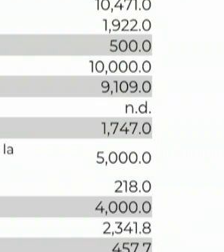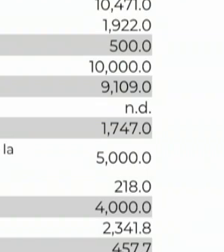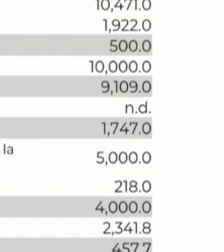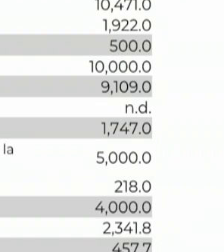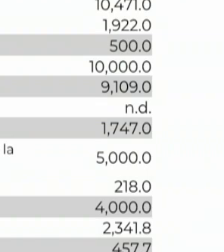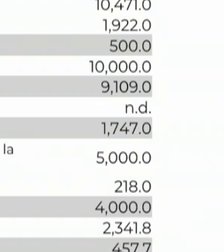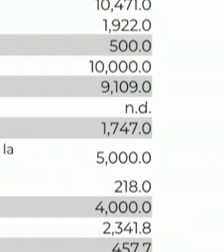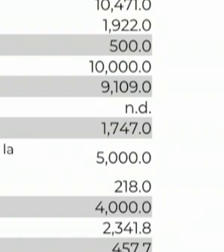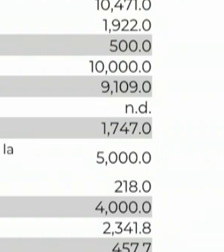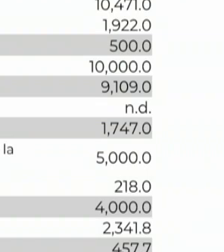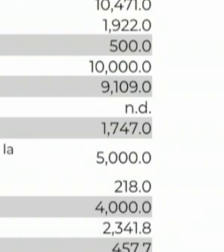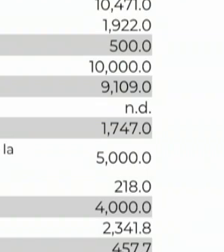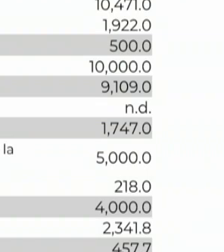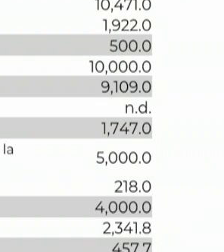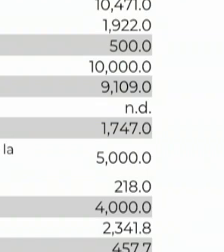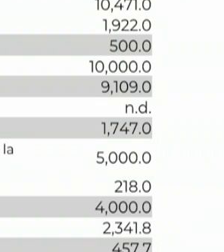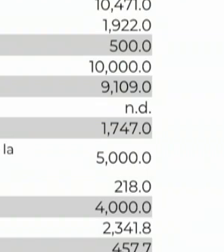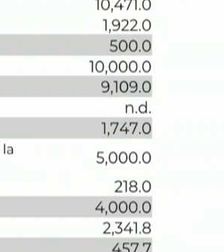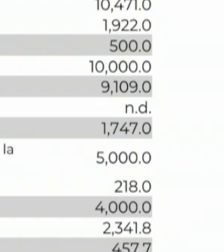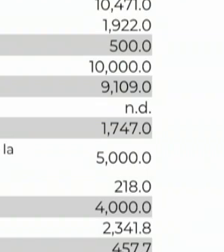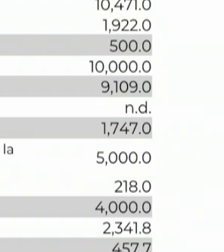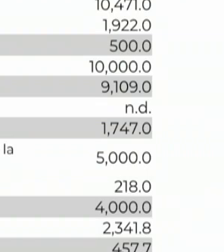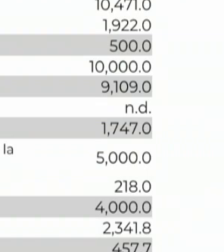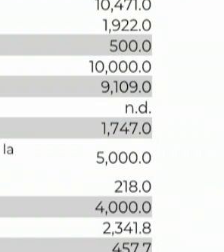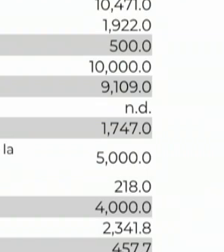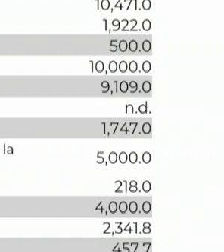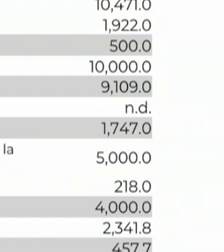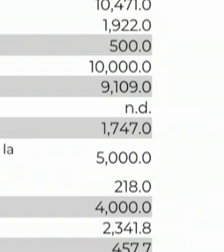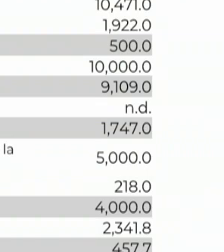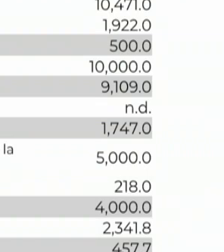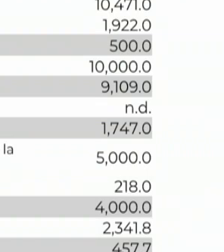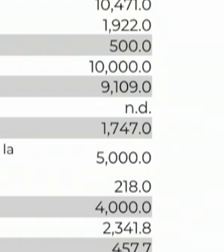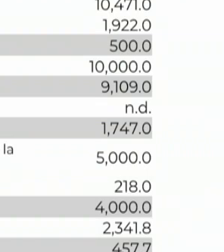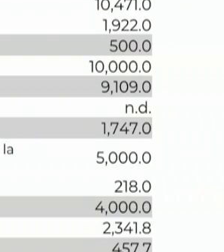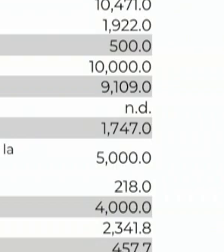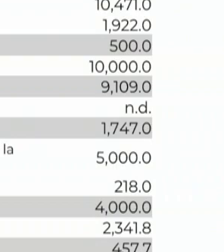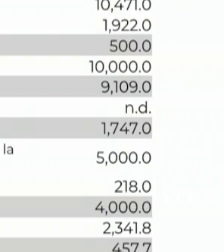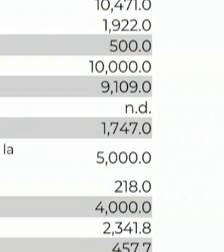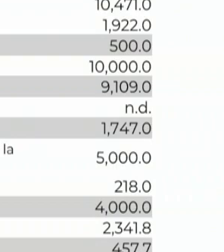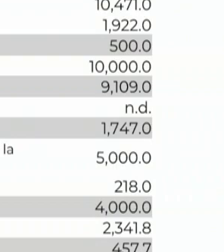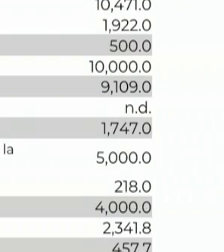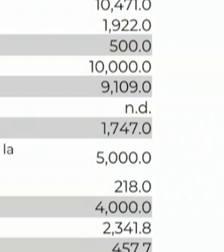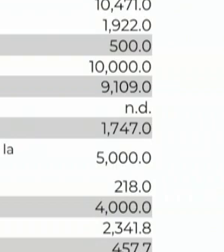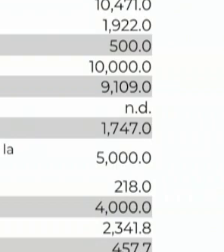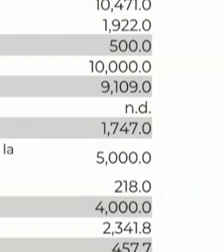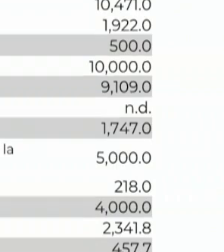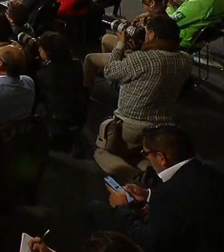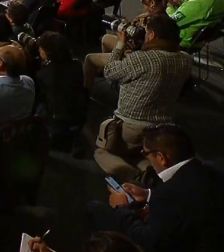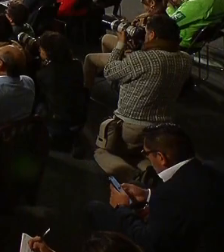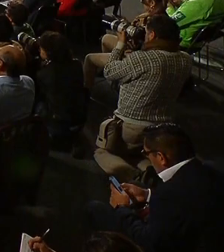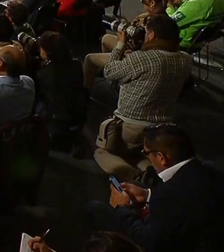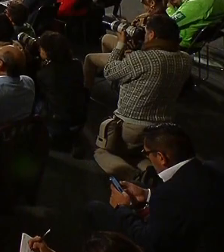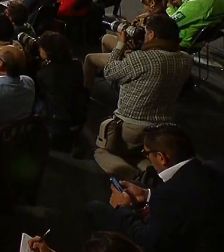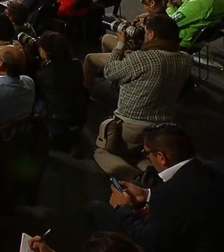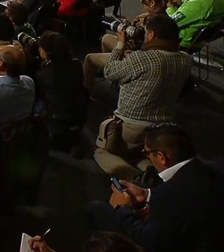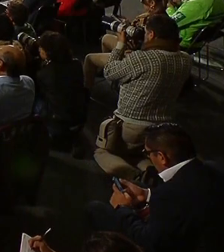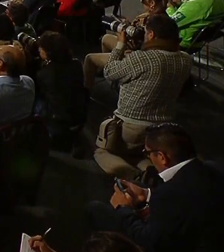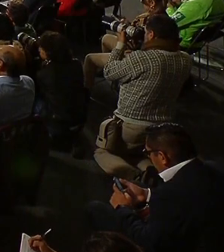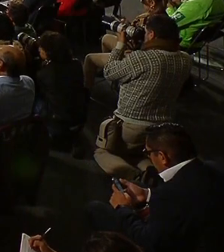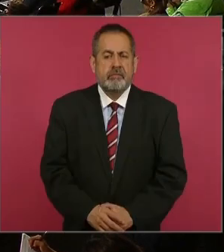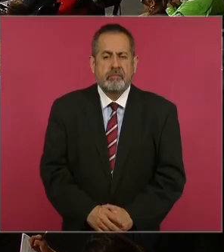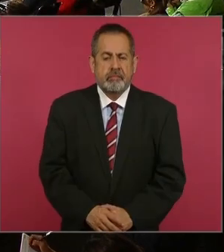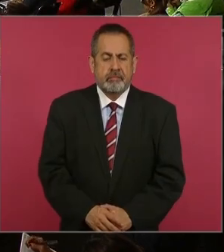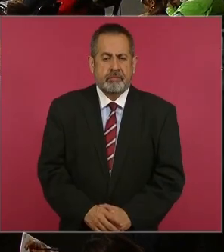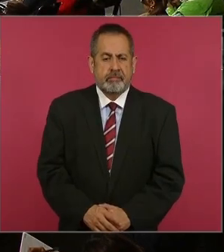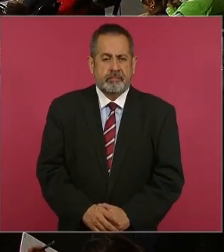meses el apoyo para viviendas de 8000 a todas las viviendas y